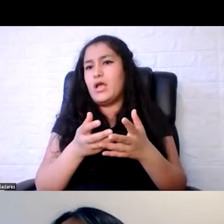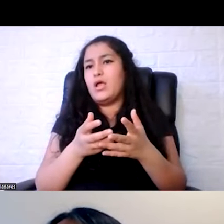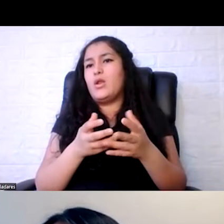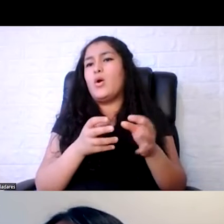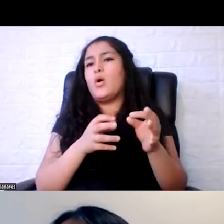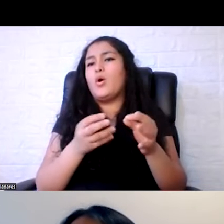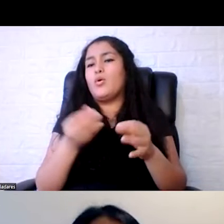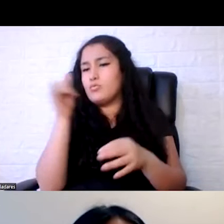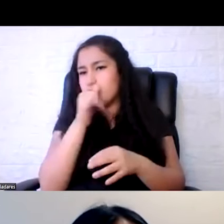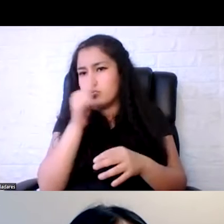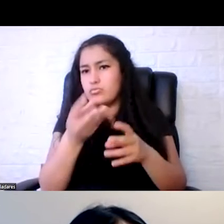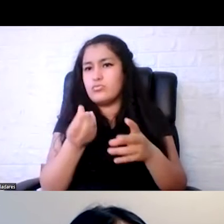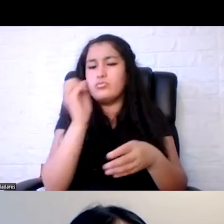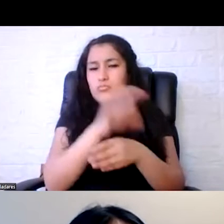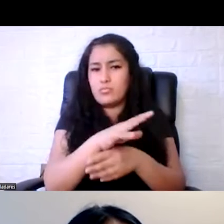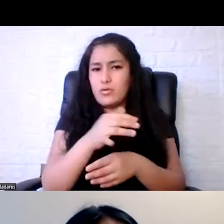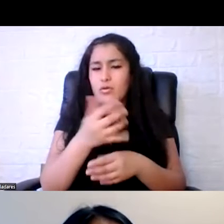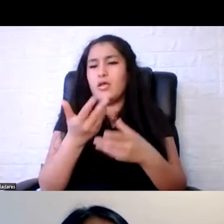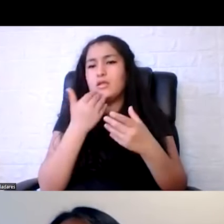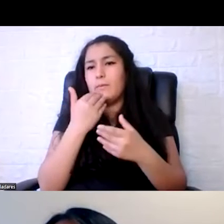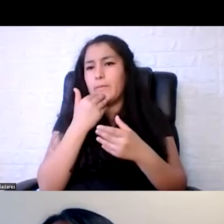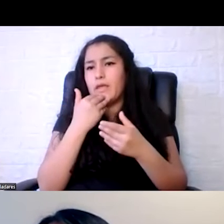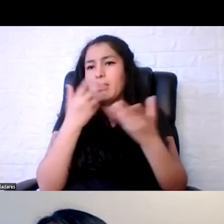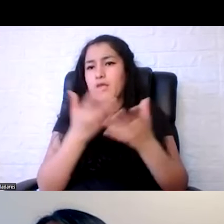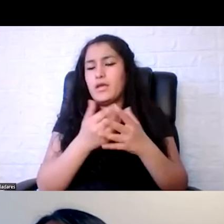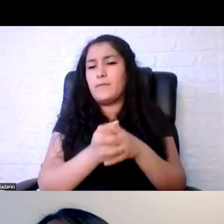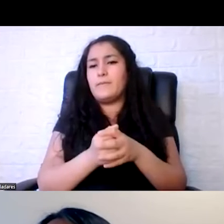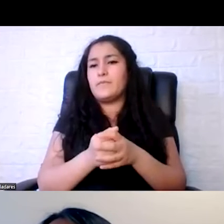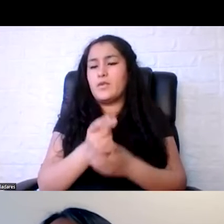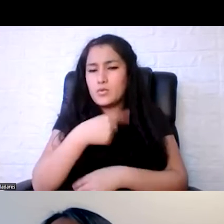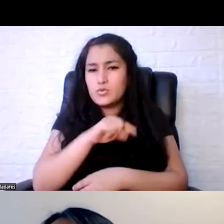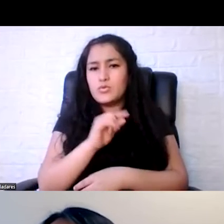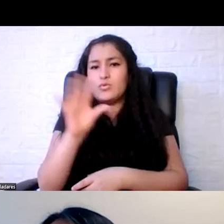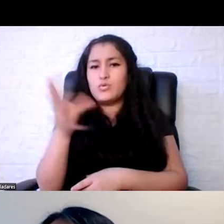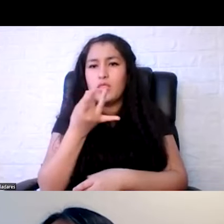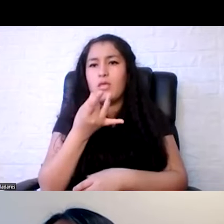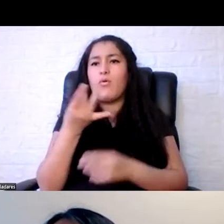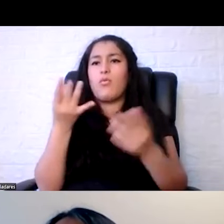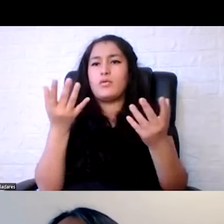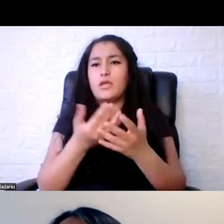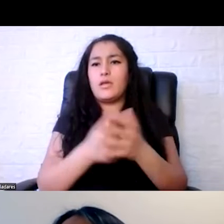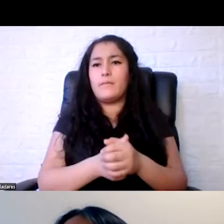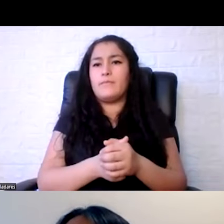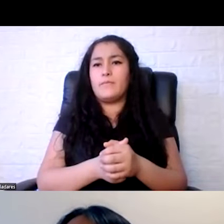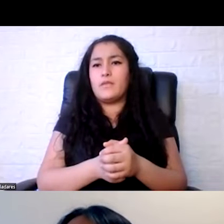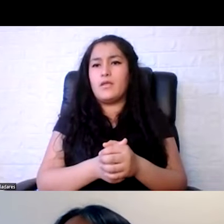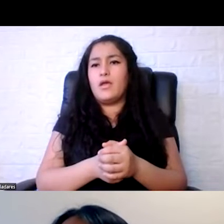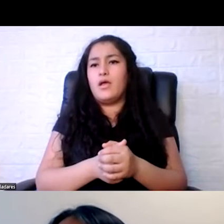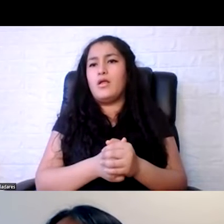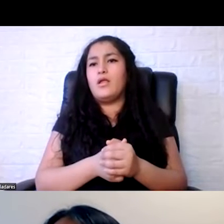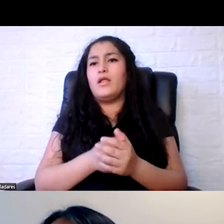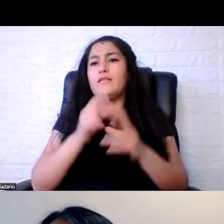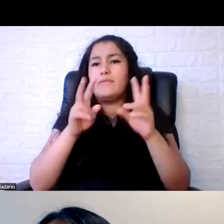y este proyecto en concreto. Y con ello, ¿no?, fuimos explicitando el quehacer de nuestras